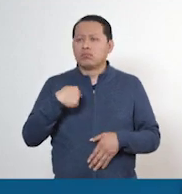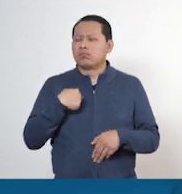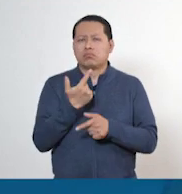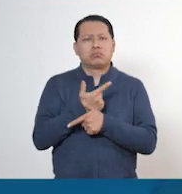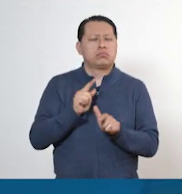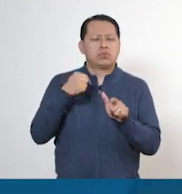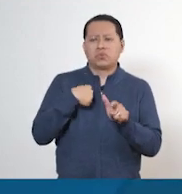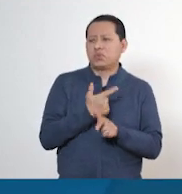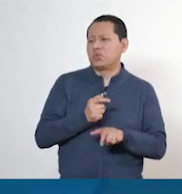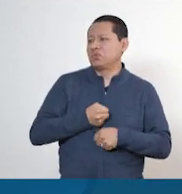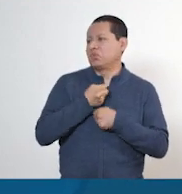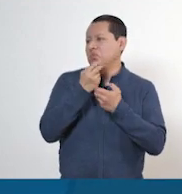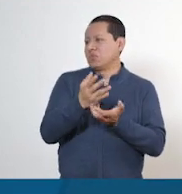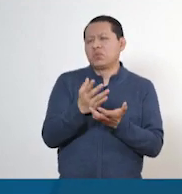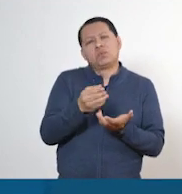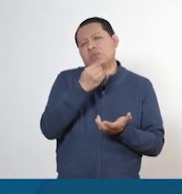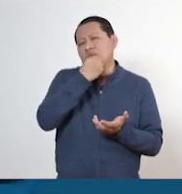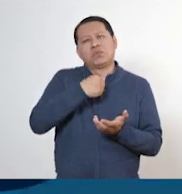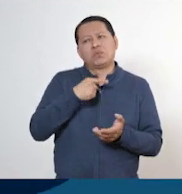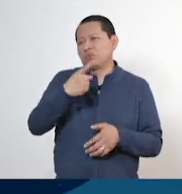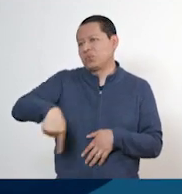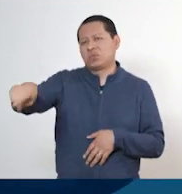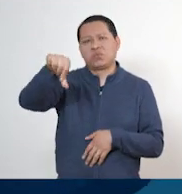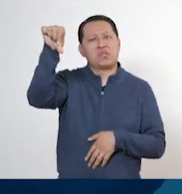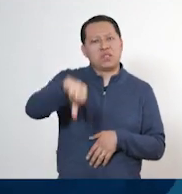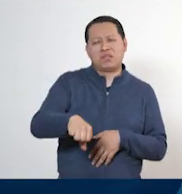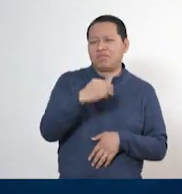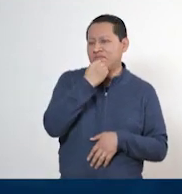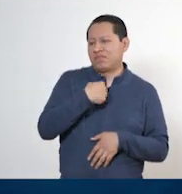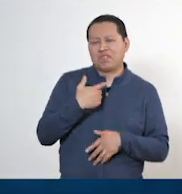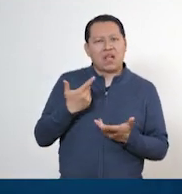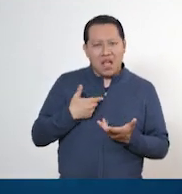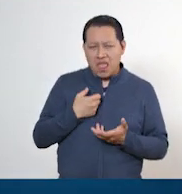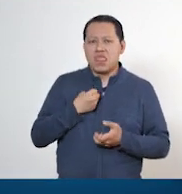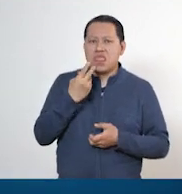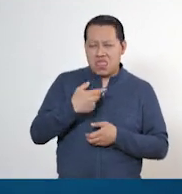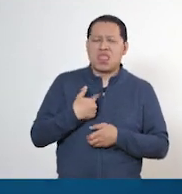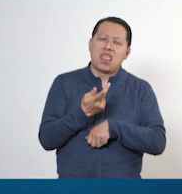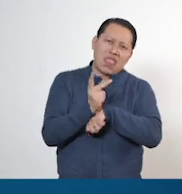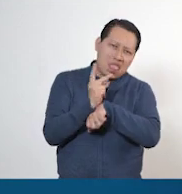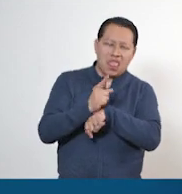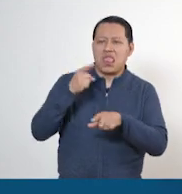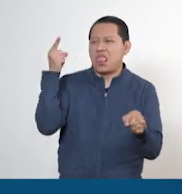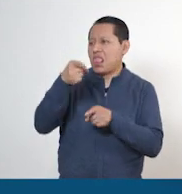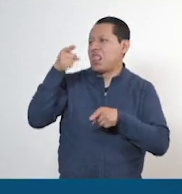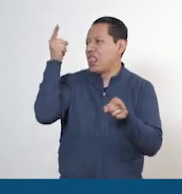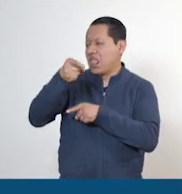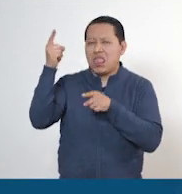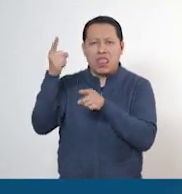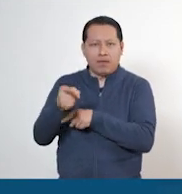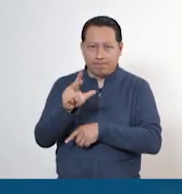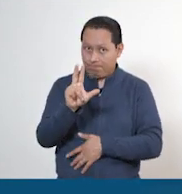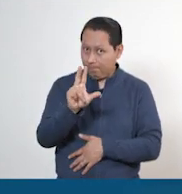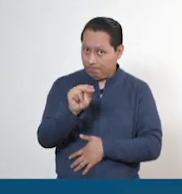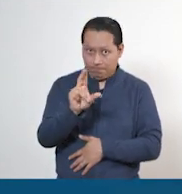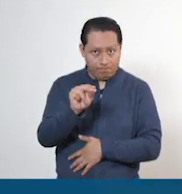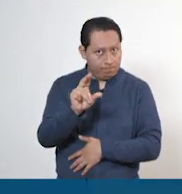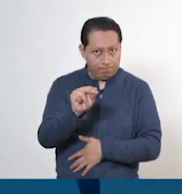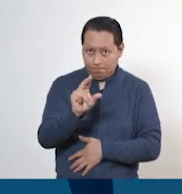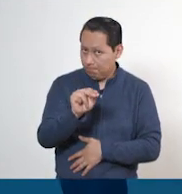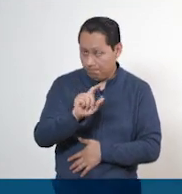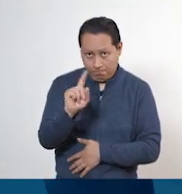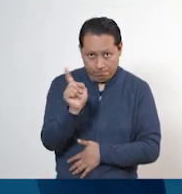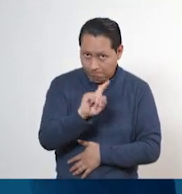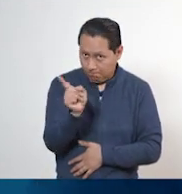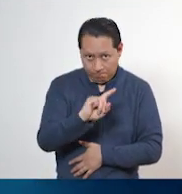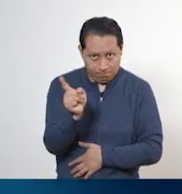libertad de expresión, pues yo se amuela, ¿no? Voy a ponerme a decirle leperadas a las personas. No. Eso